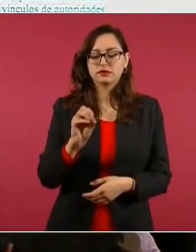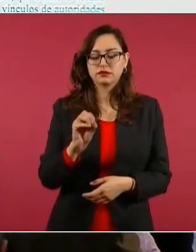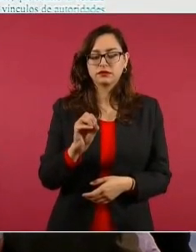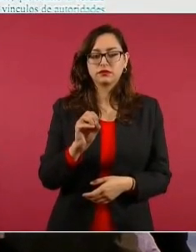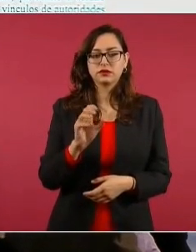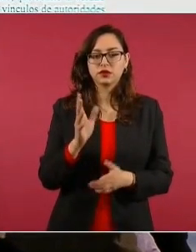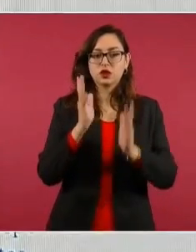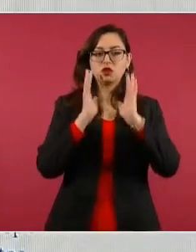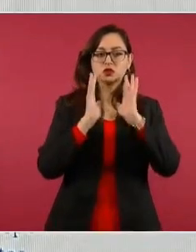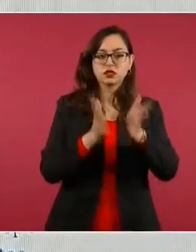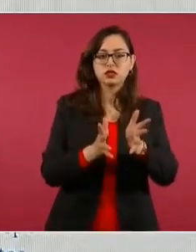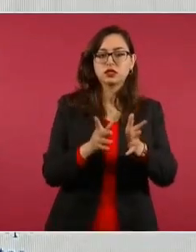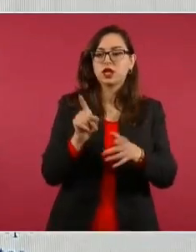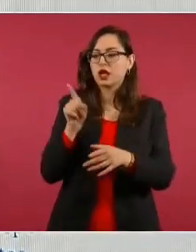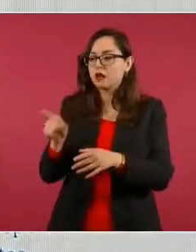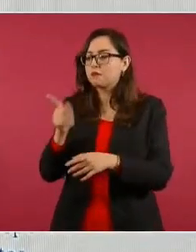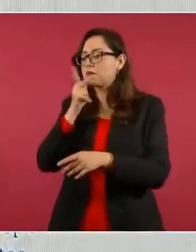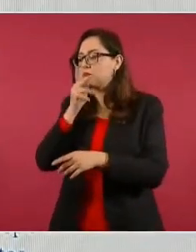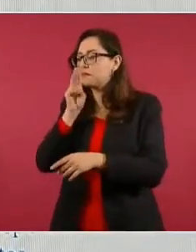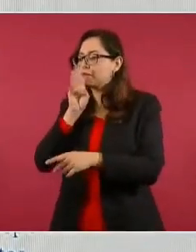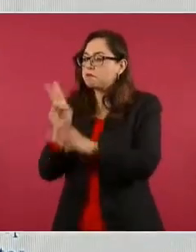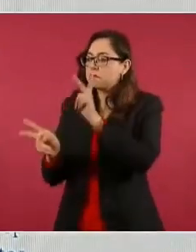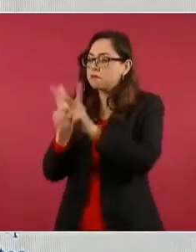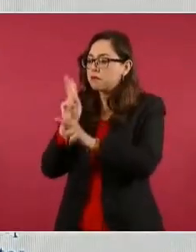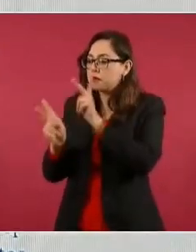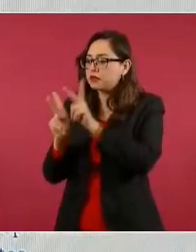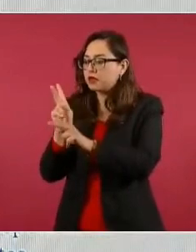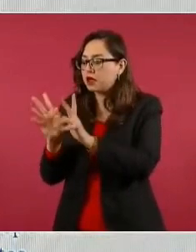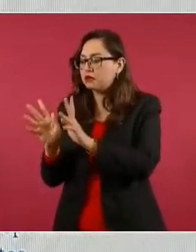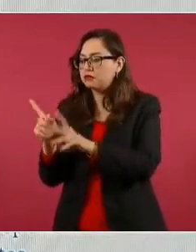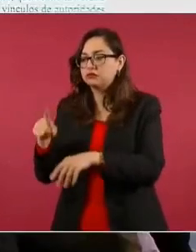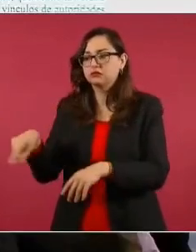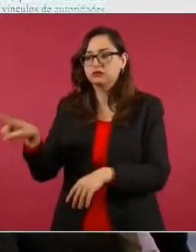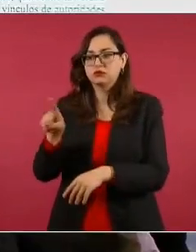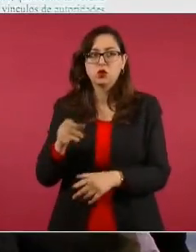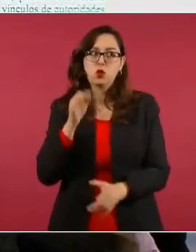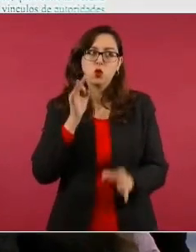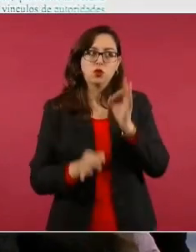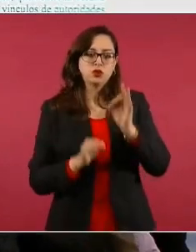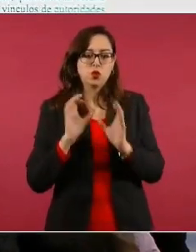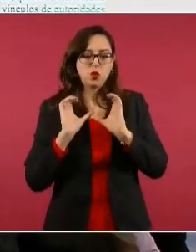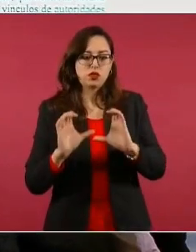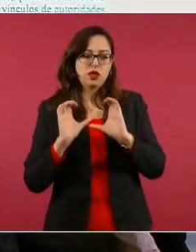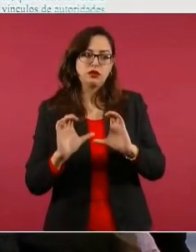habló con ellos y por respeto a los padres se testó.